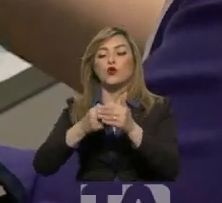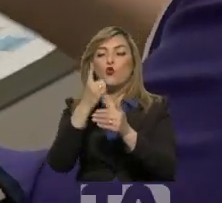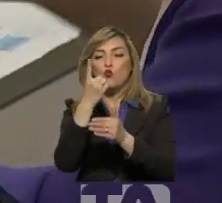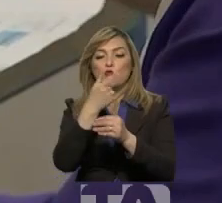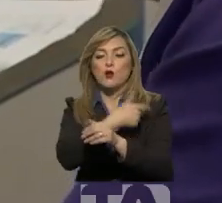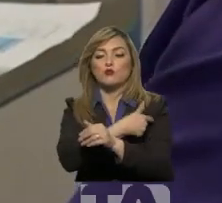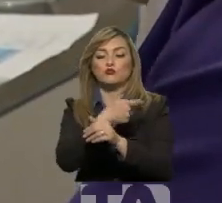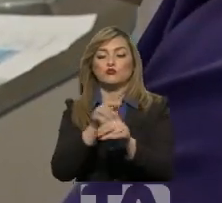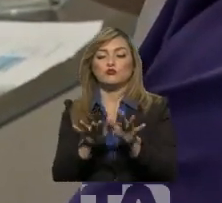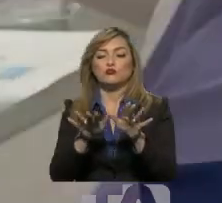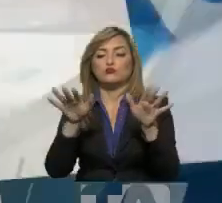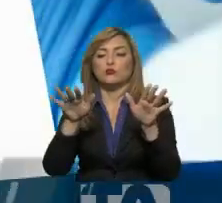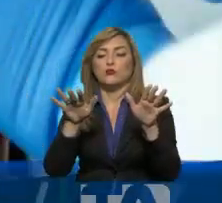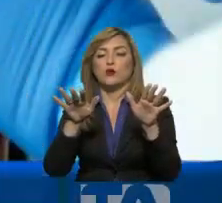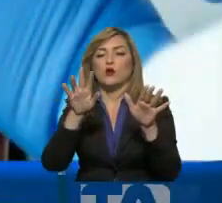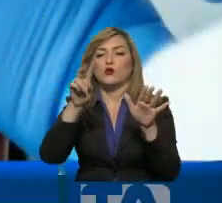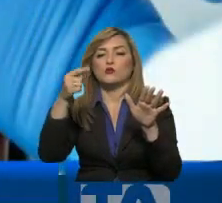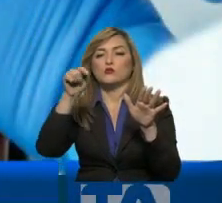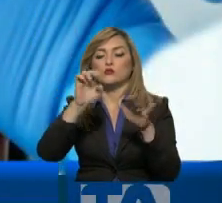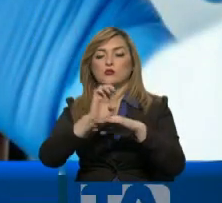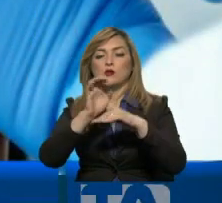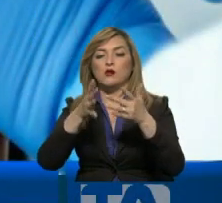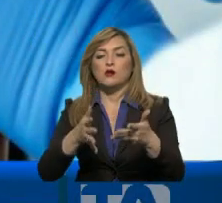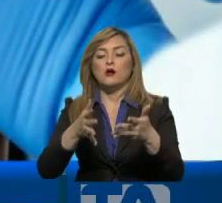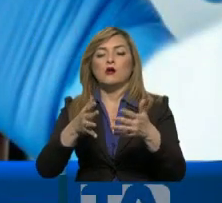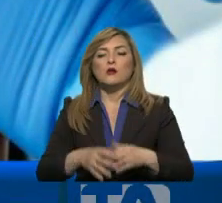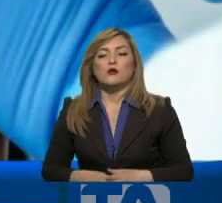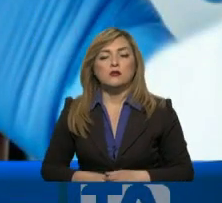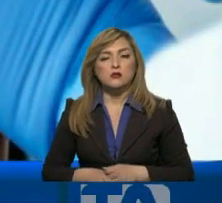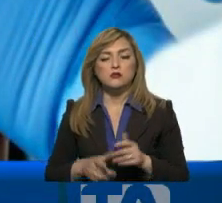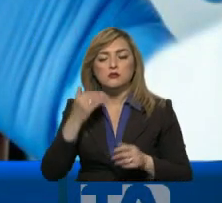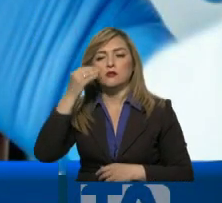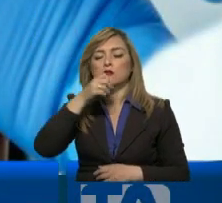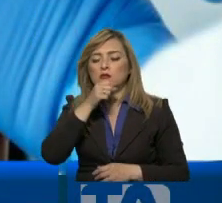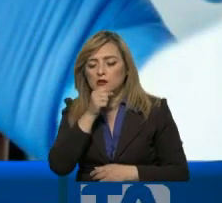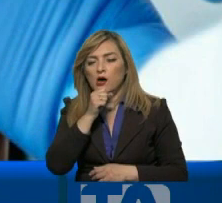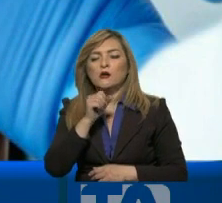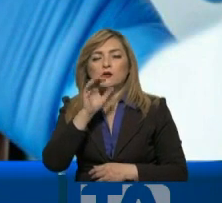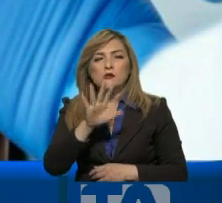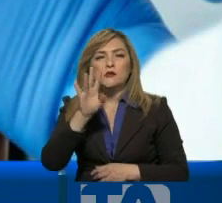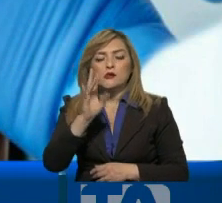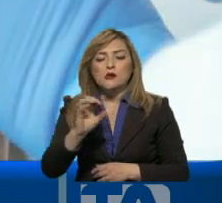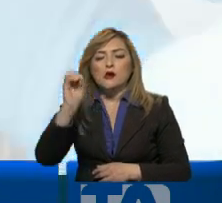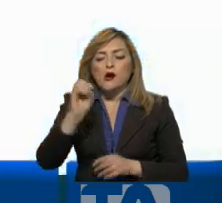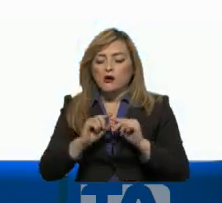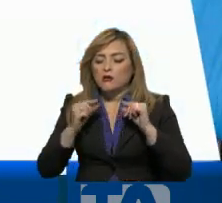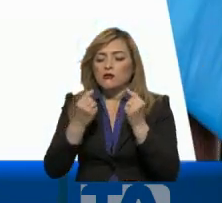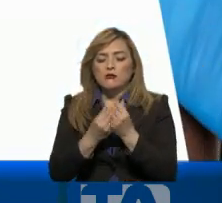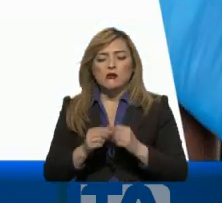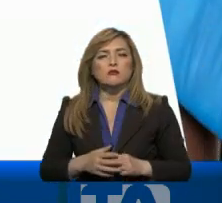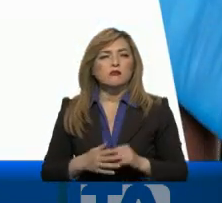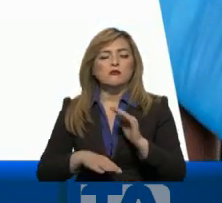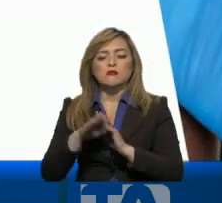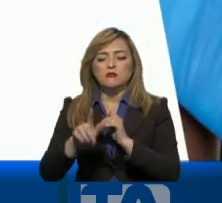Vacunarse, etapa en la que se inmunizará alrededor de 2 millones de ecuatorianos, siendo las personas de la tercera edad el 57% del grupo. El resto son